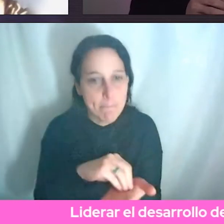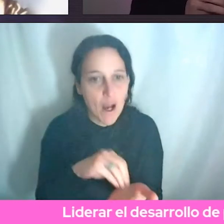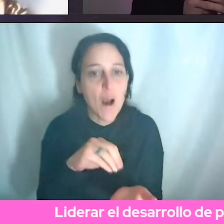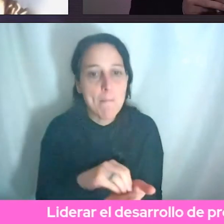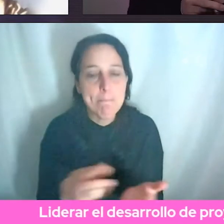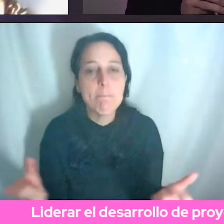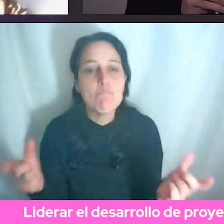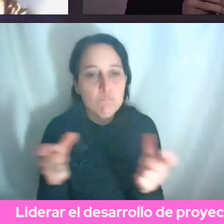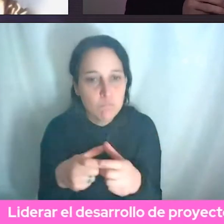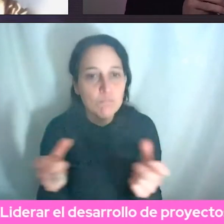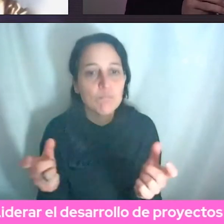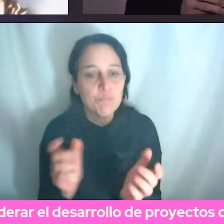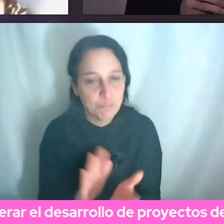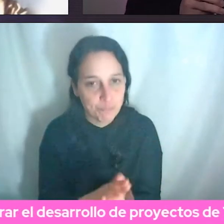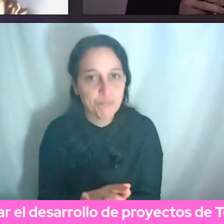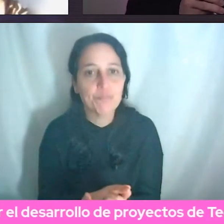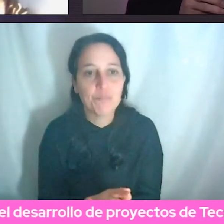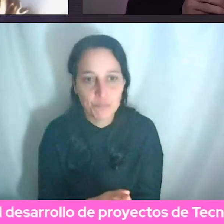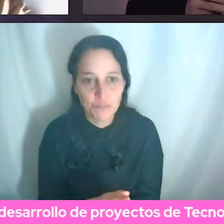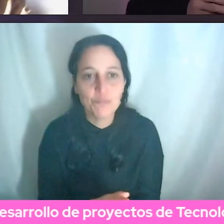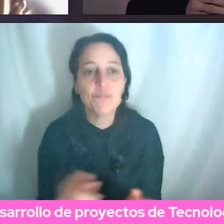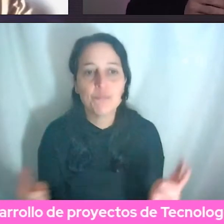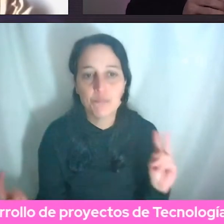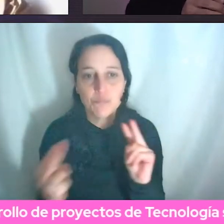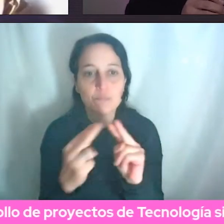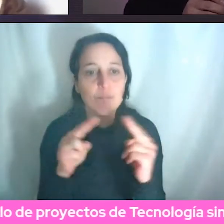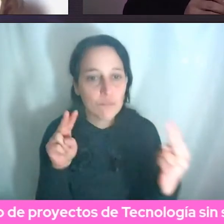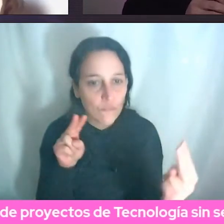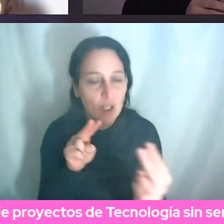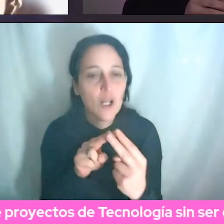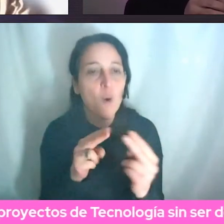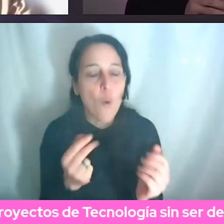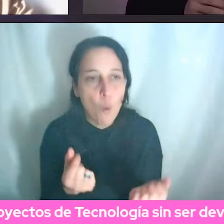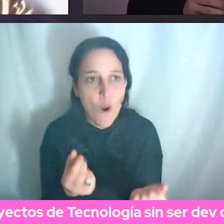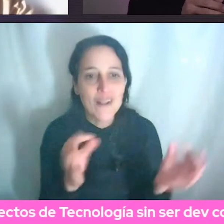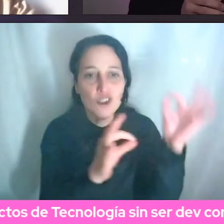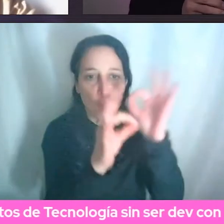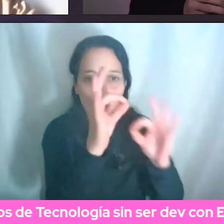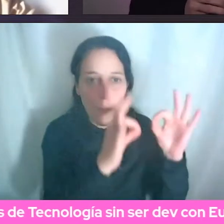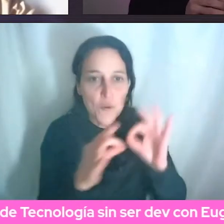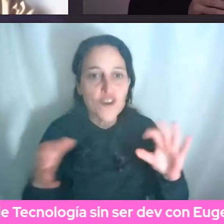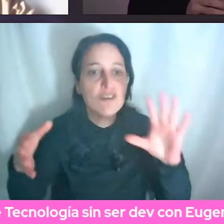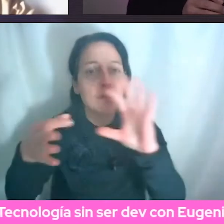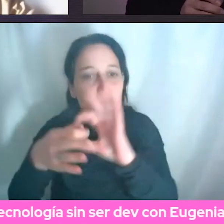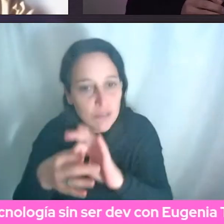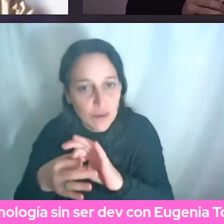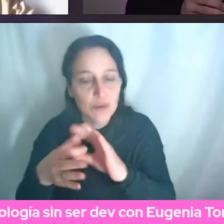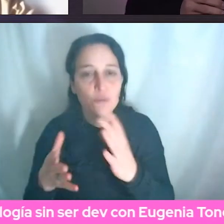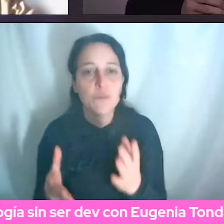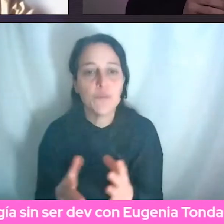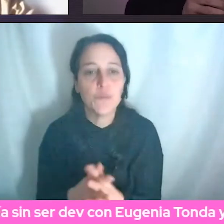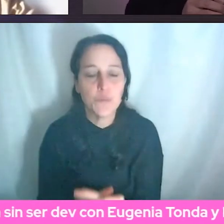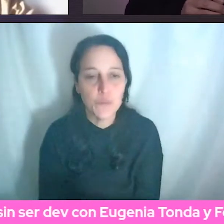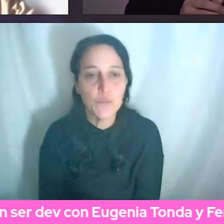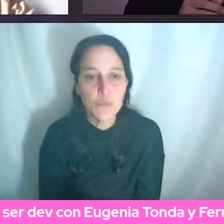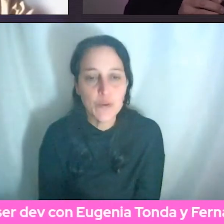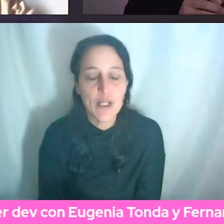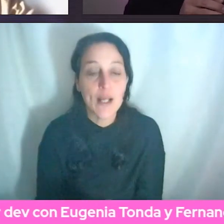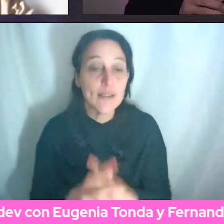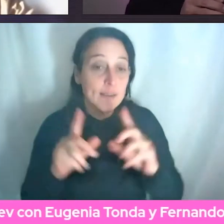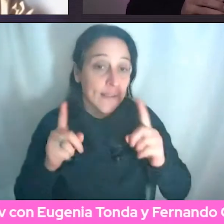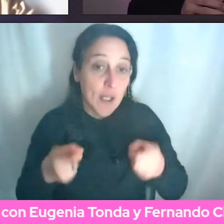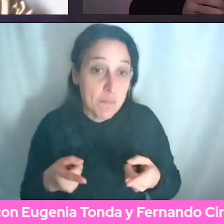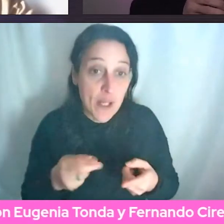Nada, más estrechos, ¿sí? Entre Totalmente. los proyectos. Y habilitar estos caminos para que las chicas puedan empezar